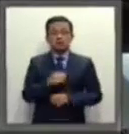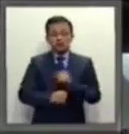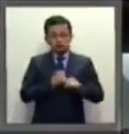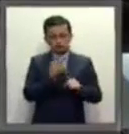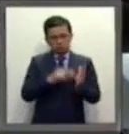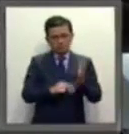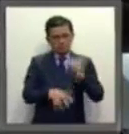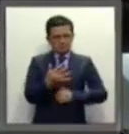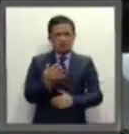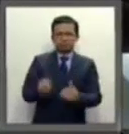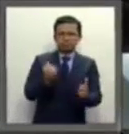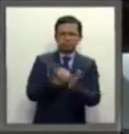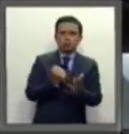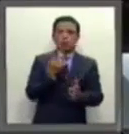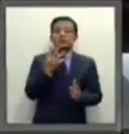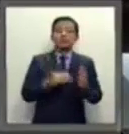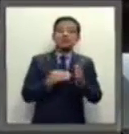2015 se aprobó un presupuesto de